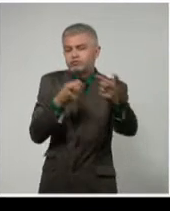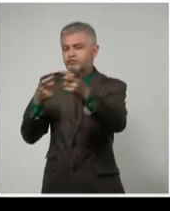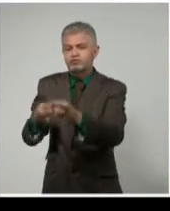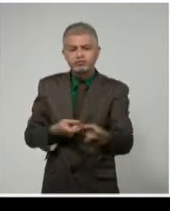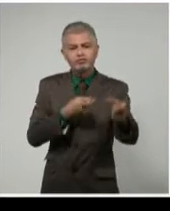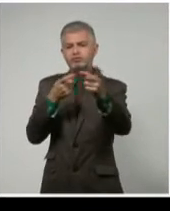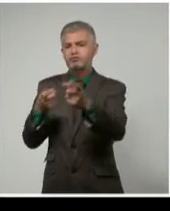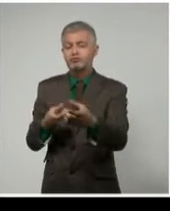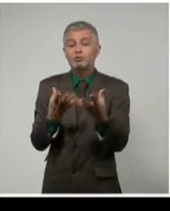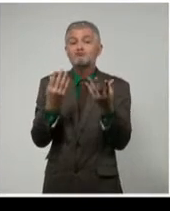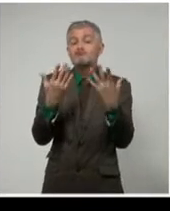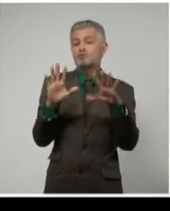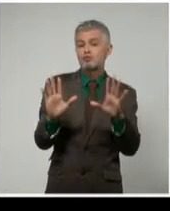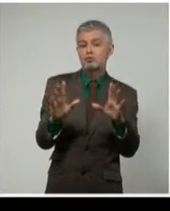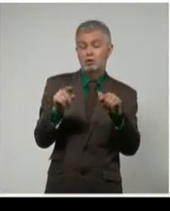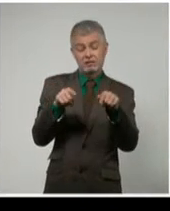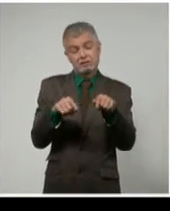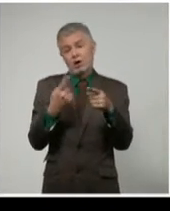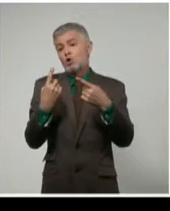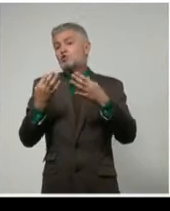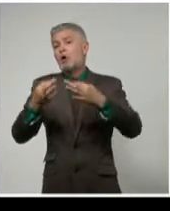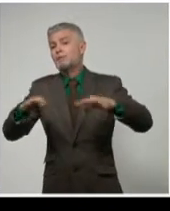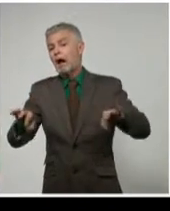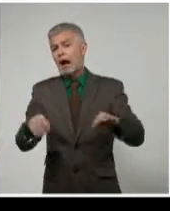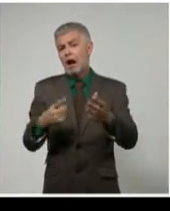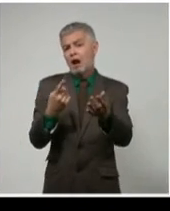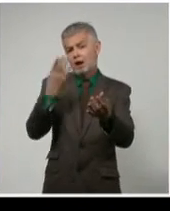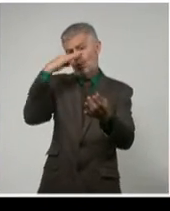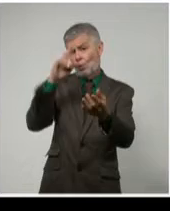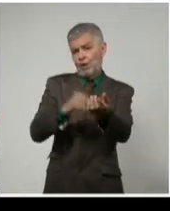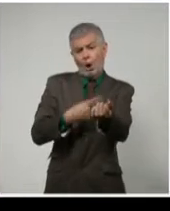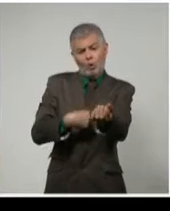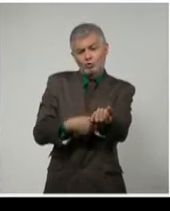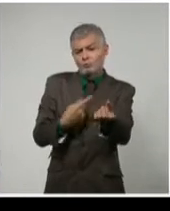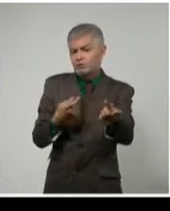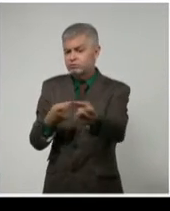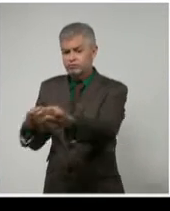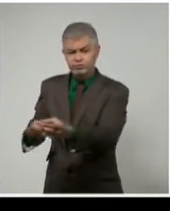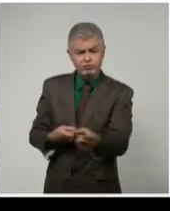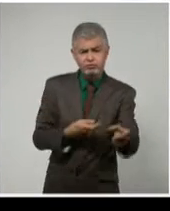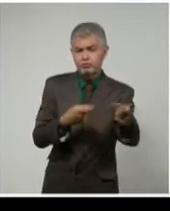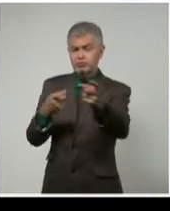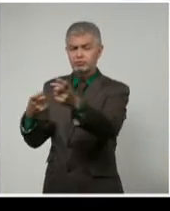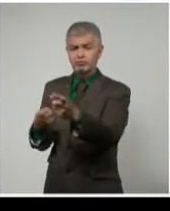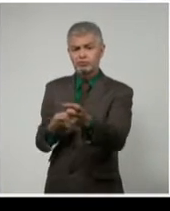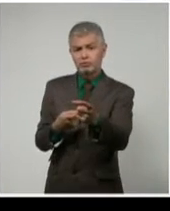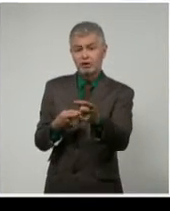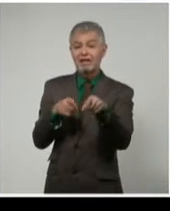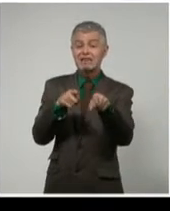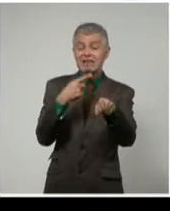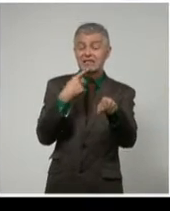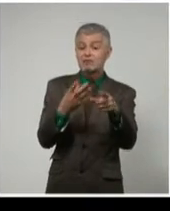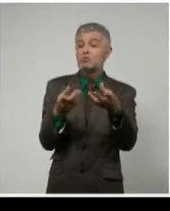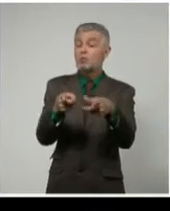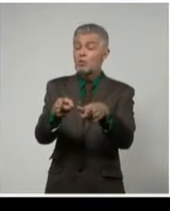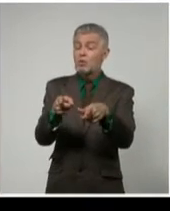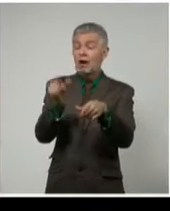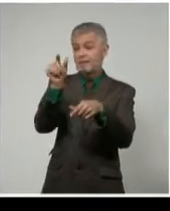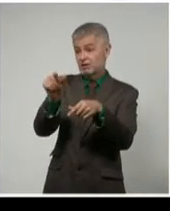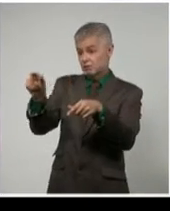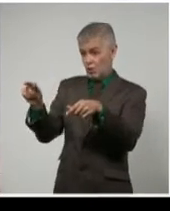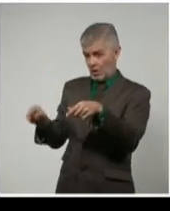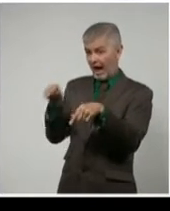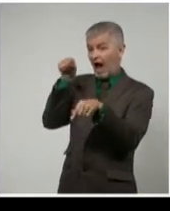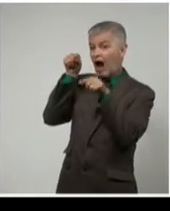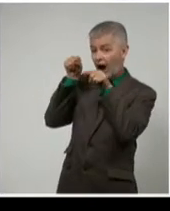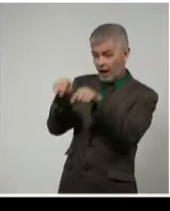para controlar el vector, el mosquito Aedes aegypti, haya provocado esto, sino que ellos reconocen que en los